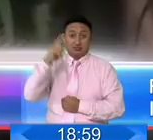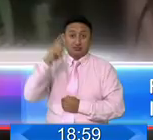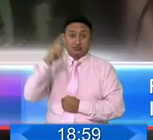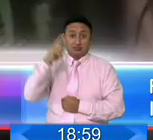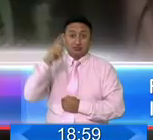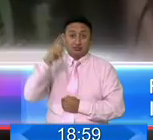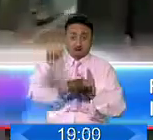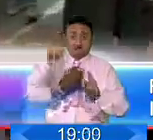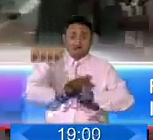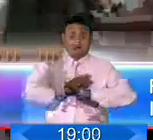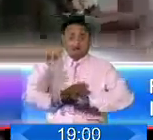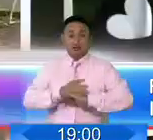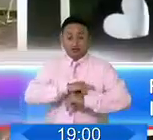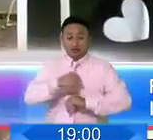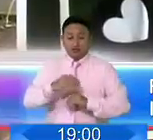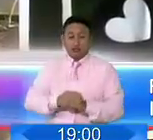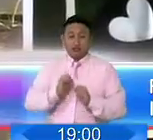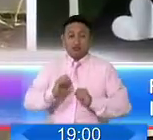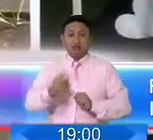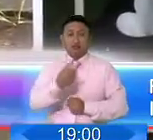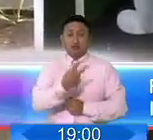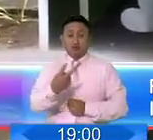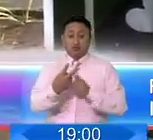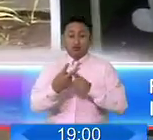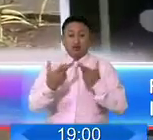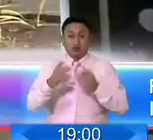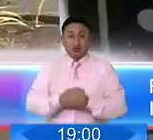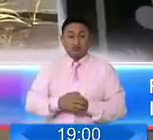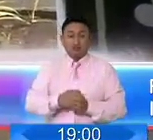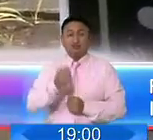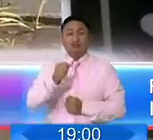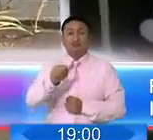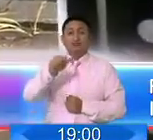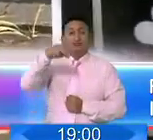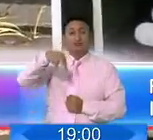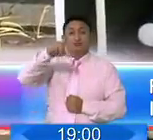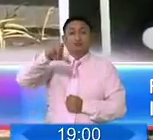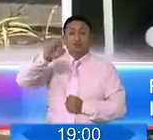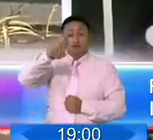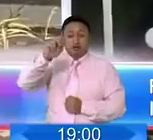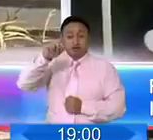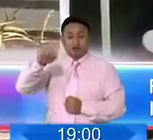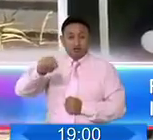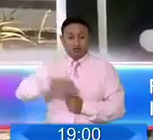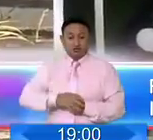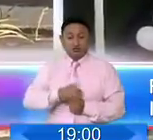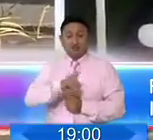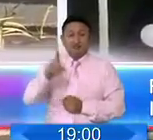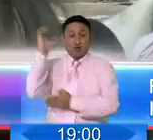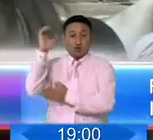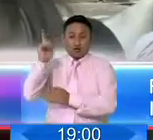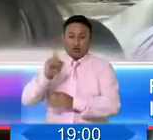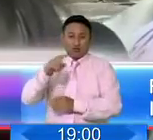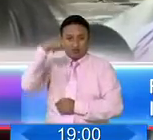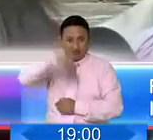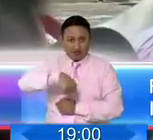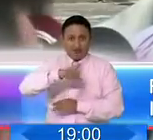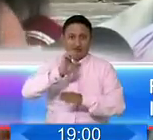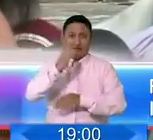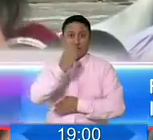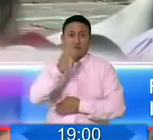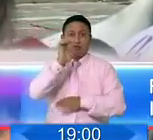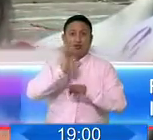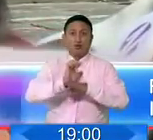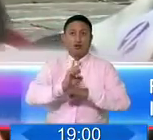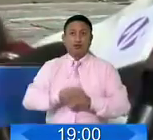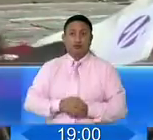como pretende demostrar que la pareja estuvo en San Lorenzo y no en Puerto Rico, territorio colombiano. Ese video que